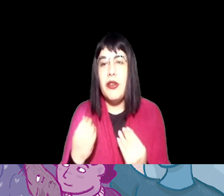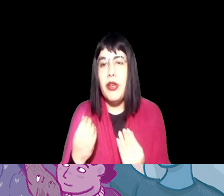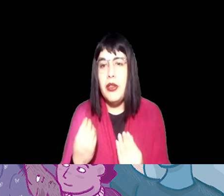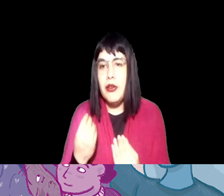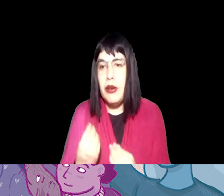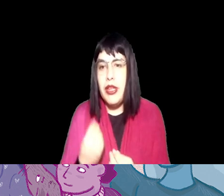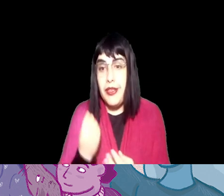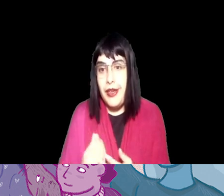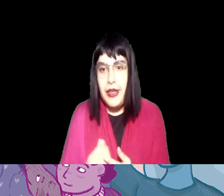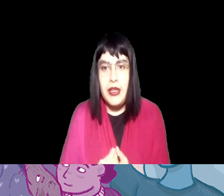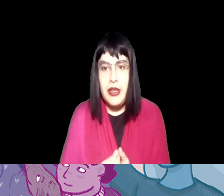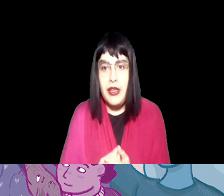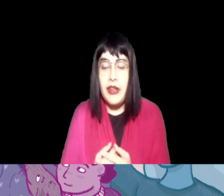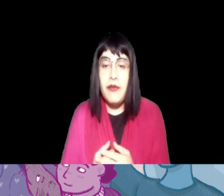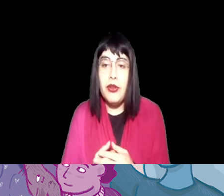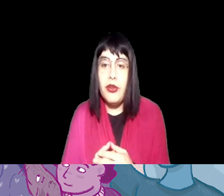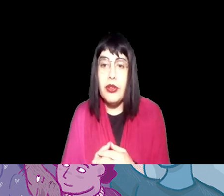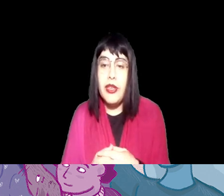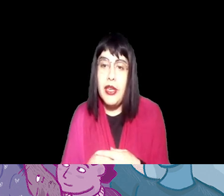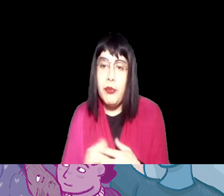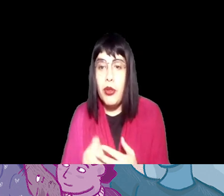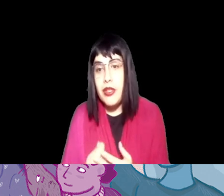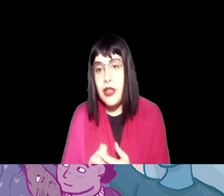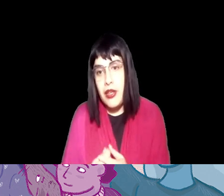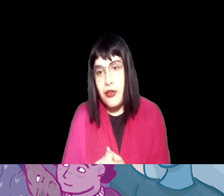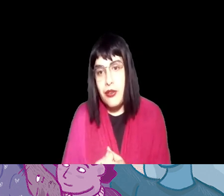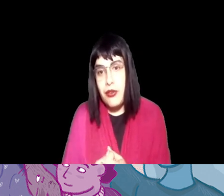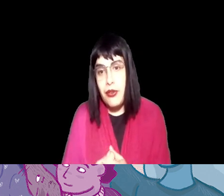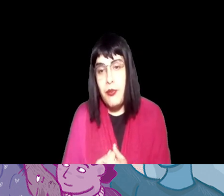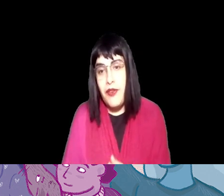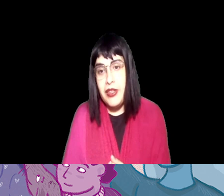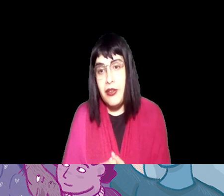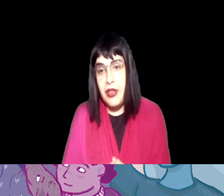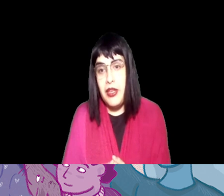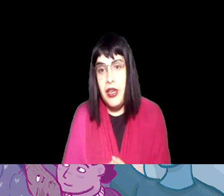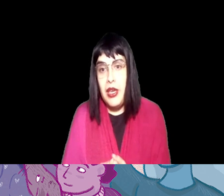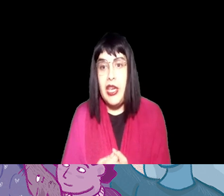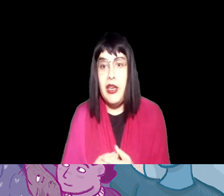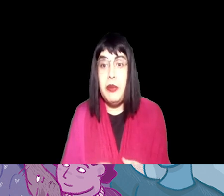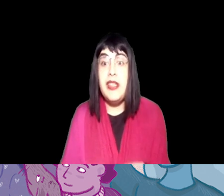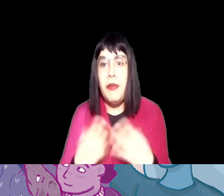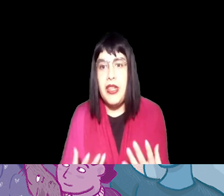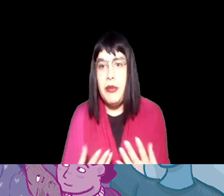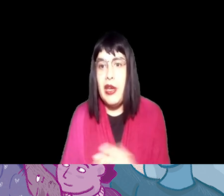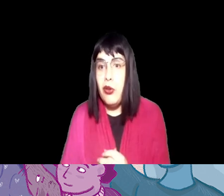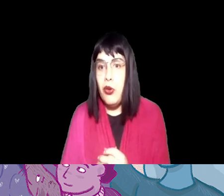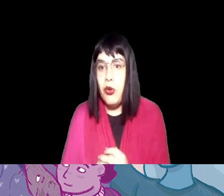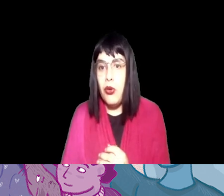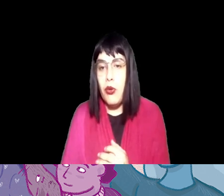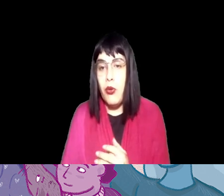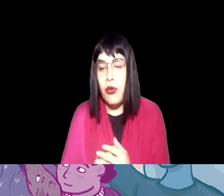¿Cómo afectó esto a OTD? Y en el fondo, ¿qué pudo hacer este año 2020 OTD? Pese a la